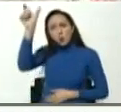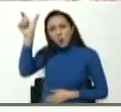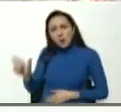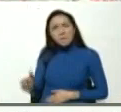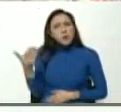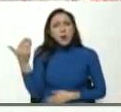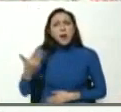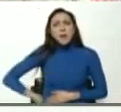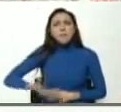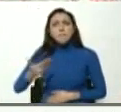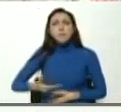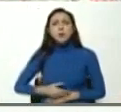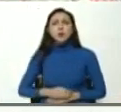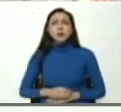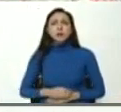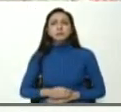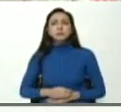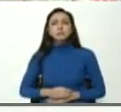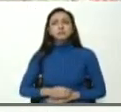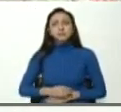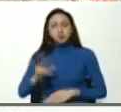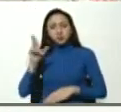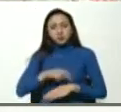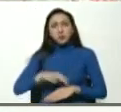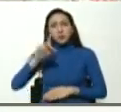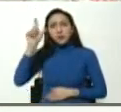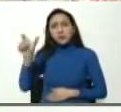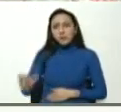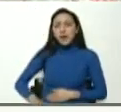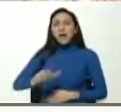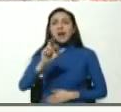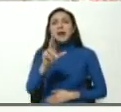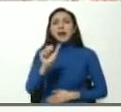altura y de la luz de doctor josé vicente rangel